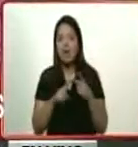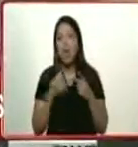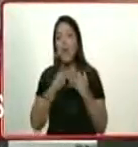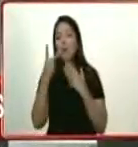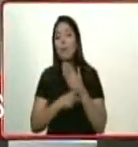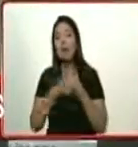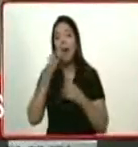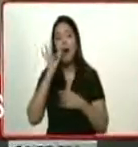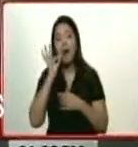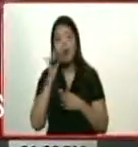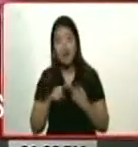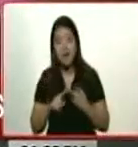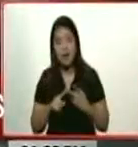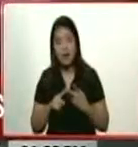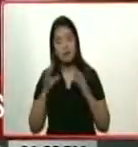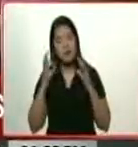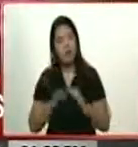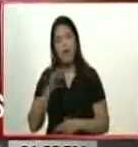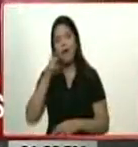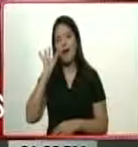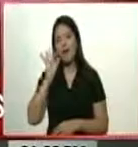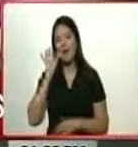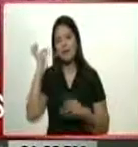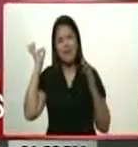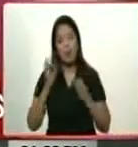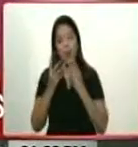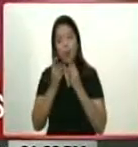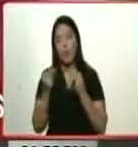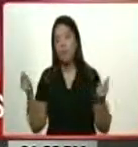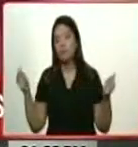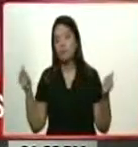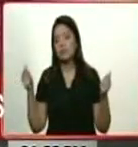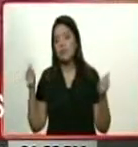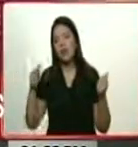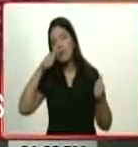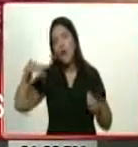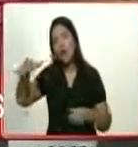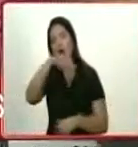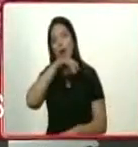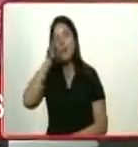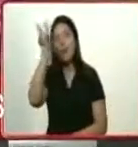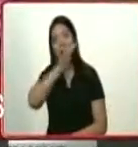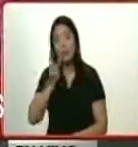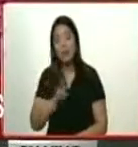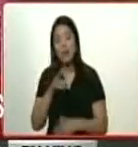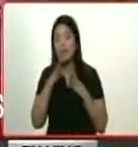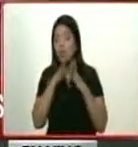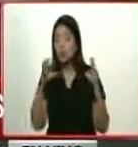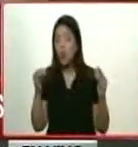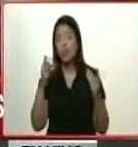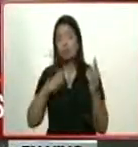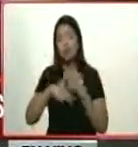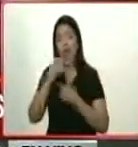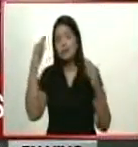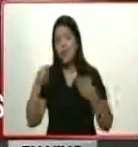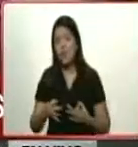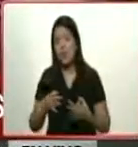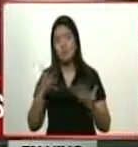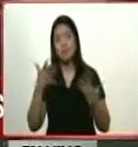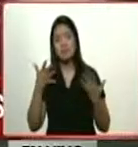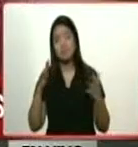atacado y habla despectivamente de los productores de café o de los pequeños productores, pero si aquí no hubiera llegado